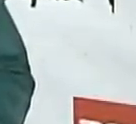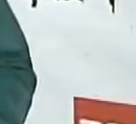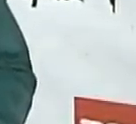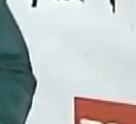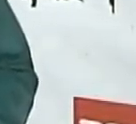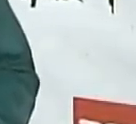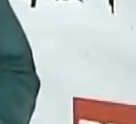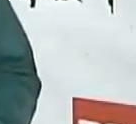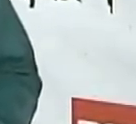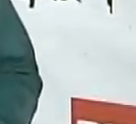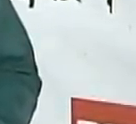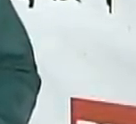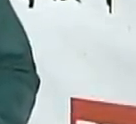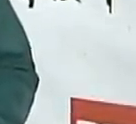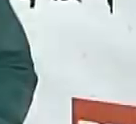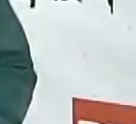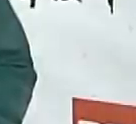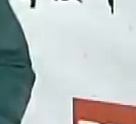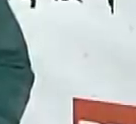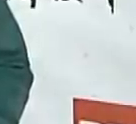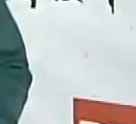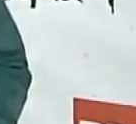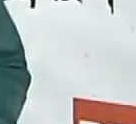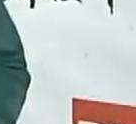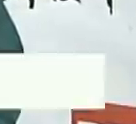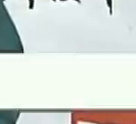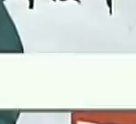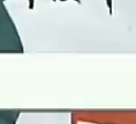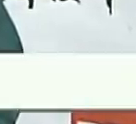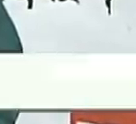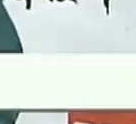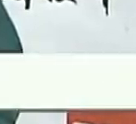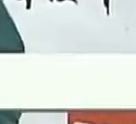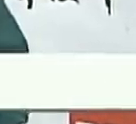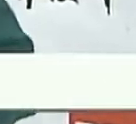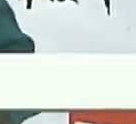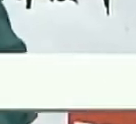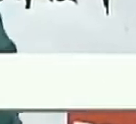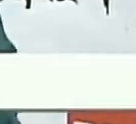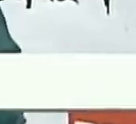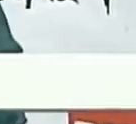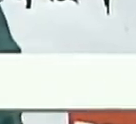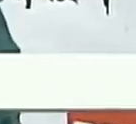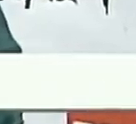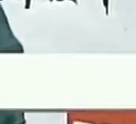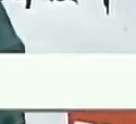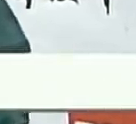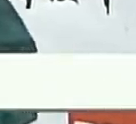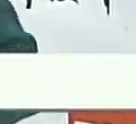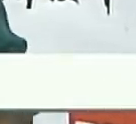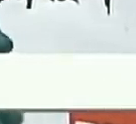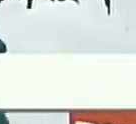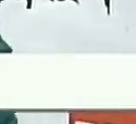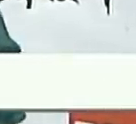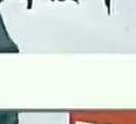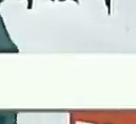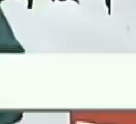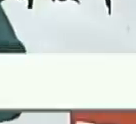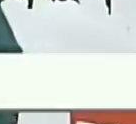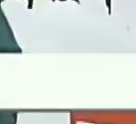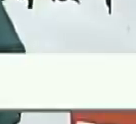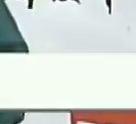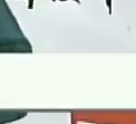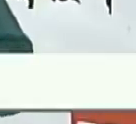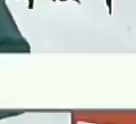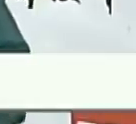Saludos, amigas y amigos de Venezolana de Televisión. En efecto, a esta hora nosotros nos encontramos en el Parque Alí Primera, específicamente en la Concha Acústica, donde a esta hora se realiza